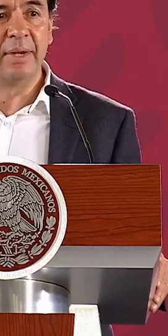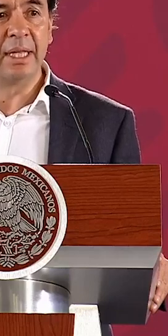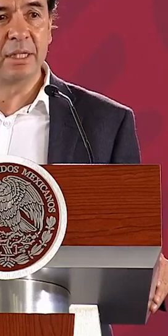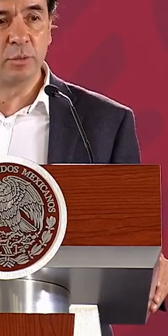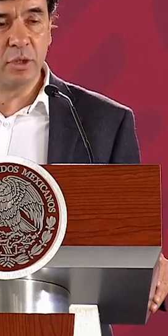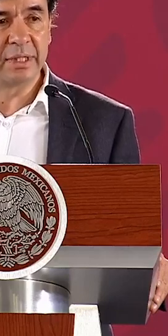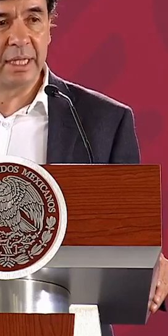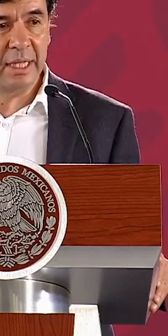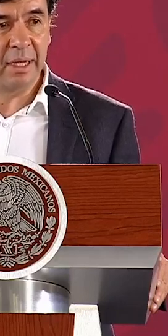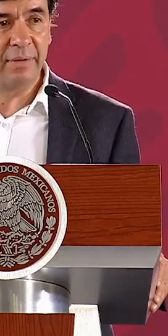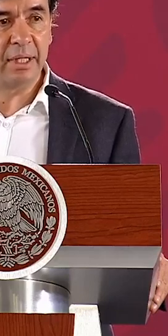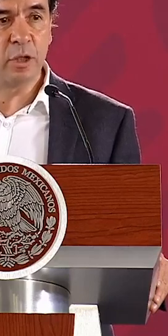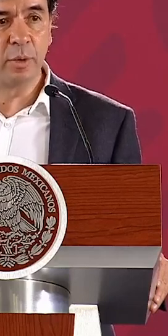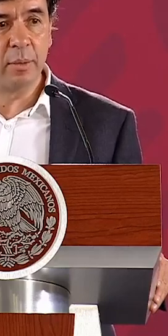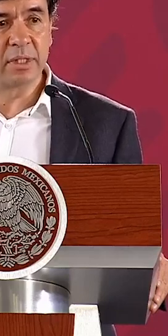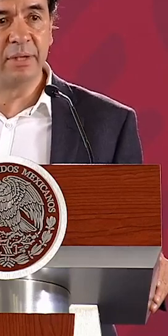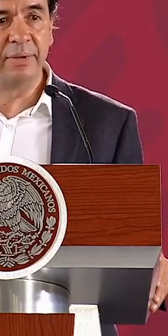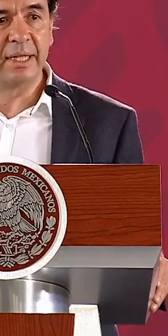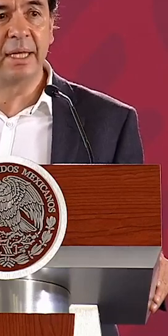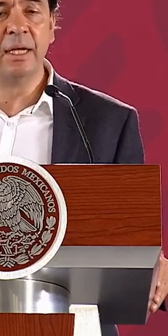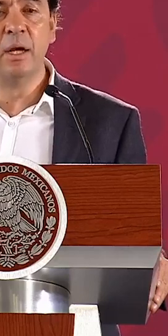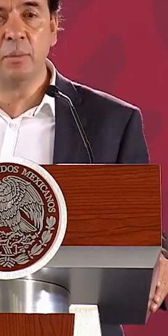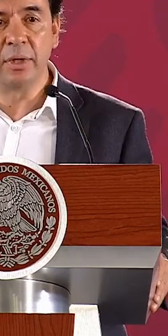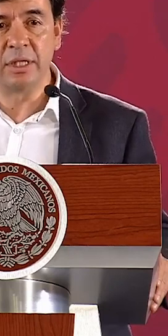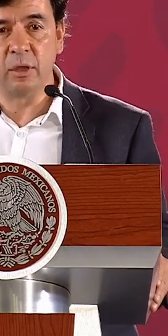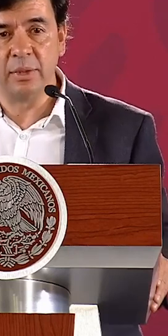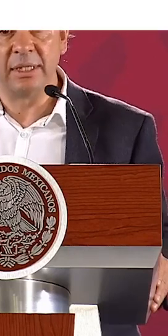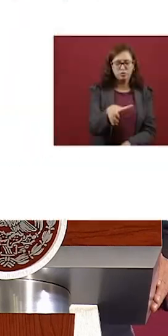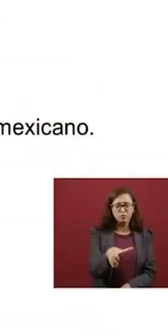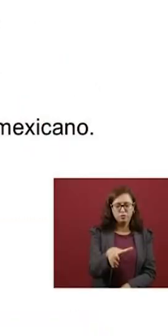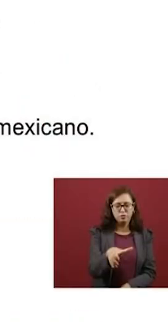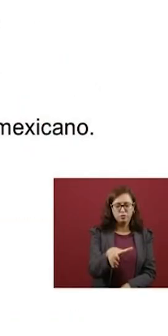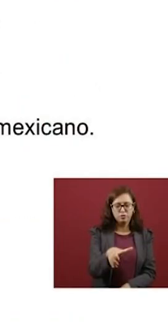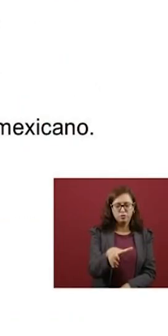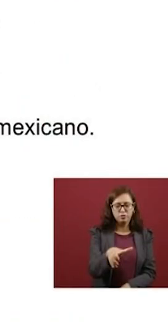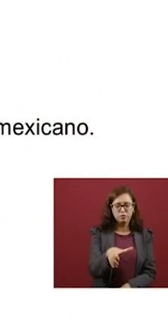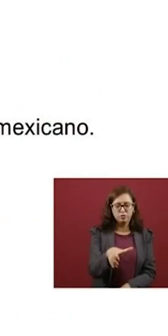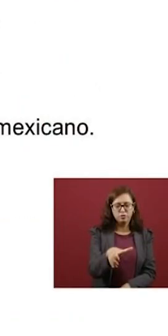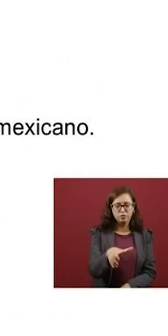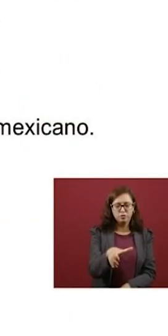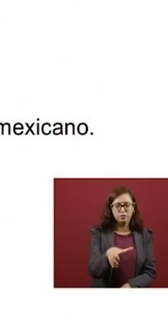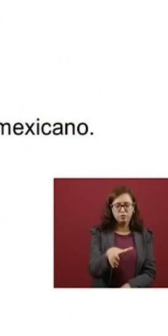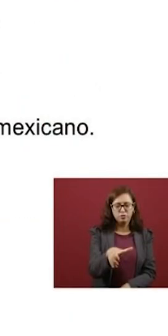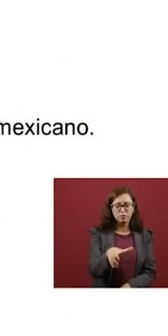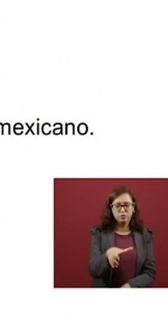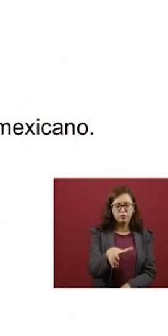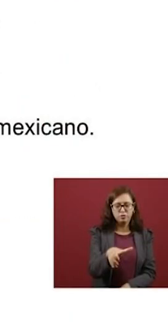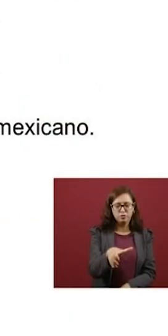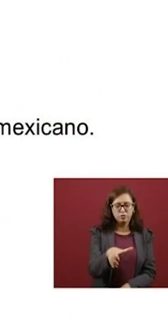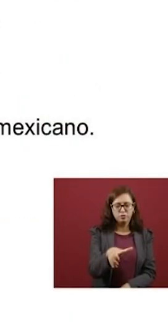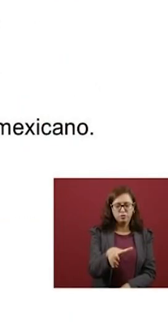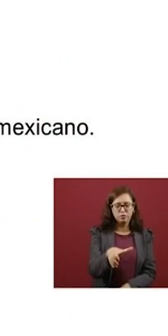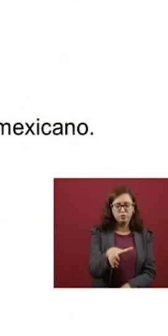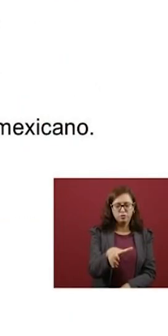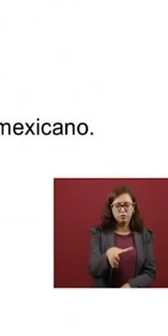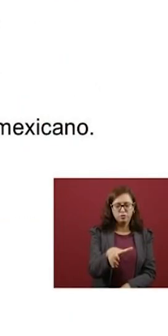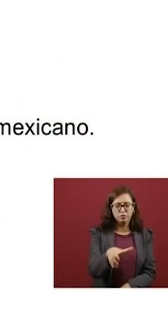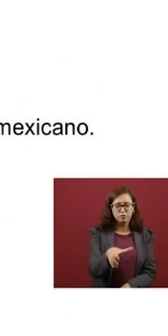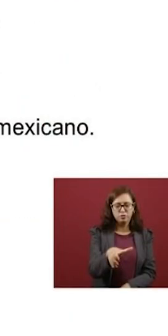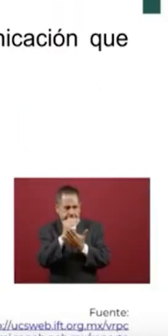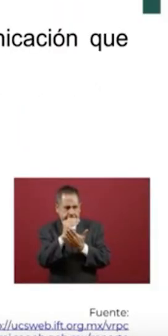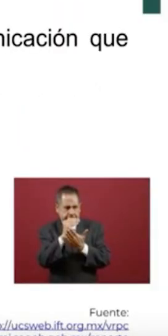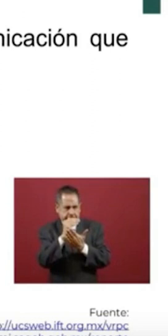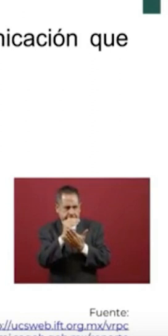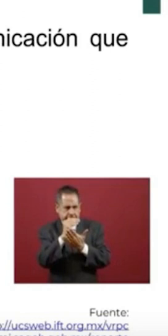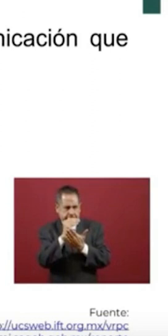también para explicar la publicación que se hace hoy en el Diario Oficial de la Federación con respecto a los lineamientos de comunicación de la presidencia. Destacamos